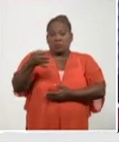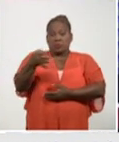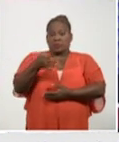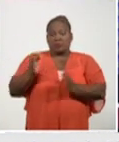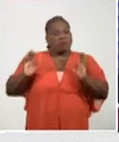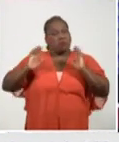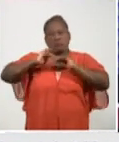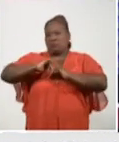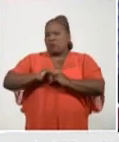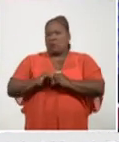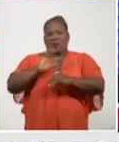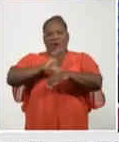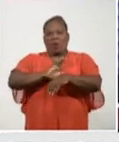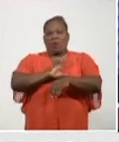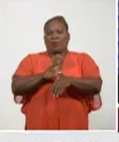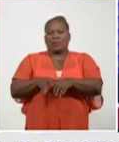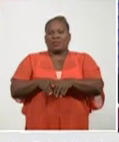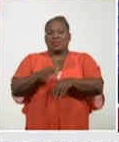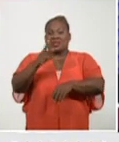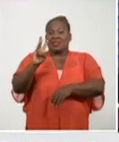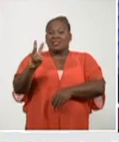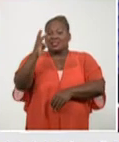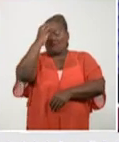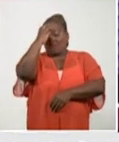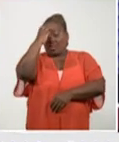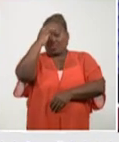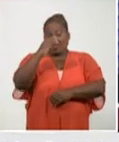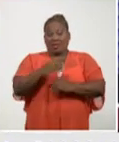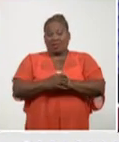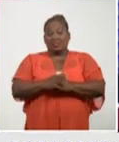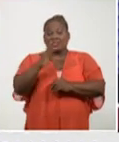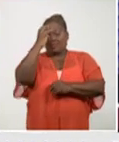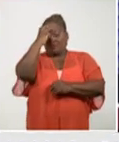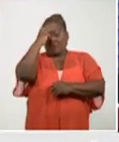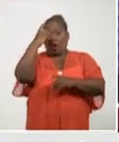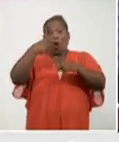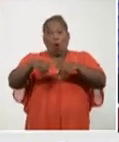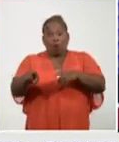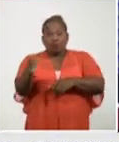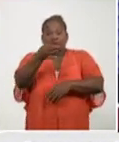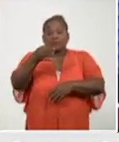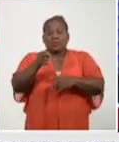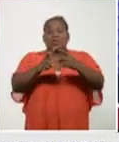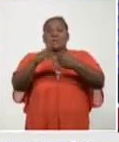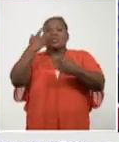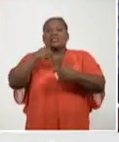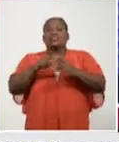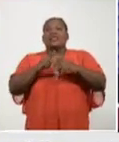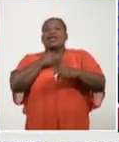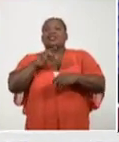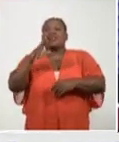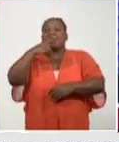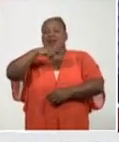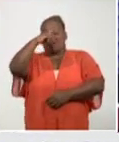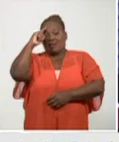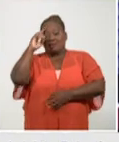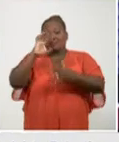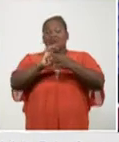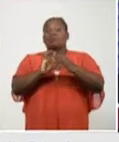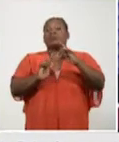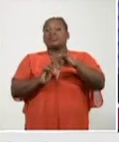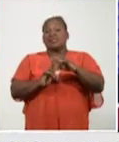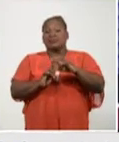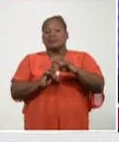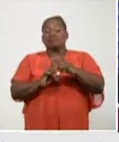COVID, uno era Tercer Frente en Santiago, el otro en Yateras, en Guantánamo. Bueno, lamentablemente